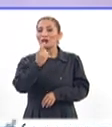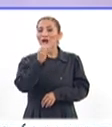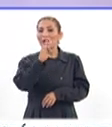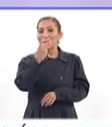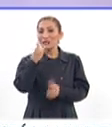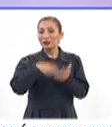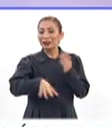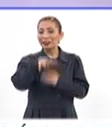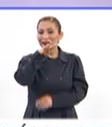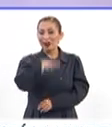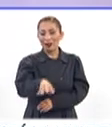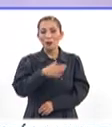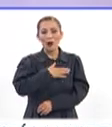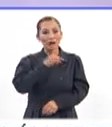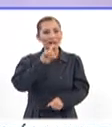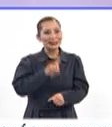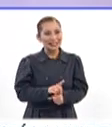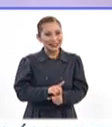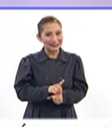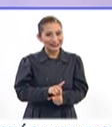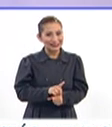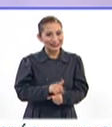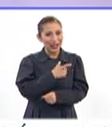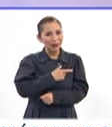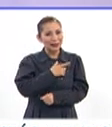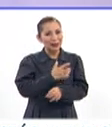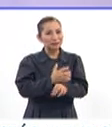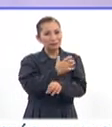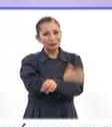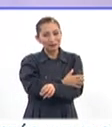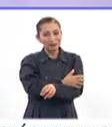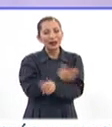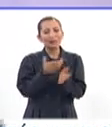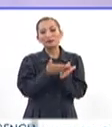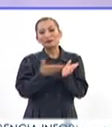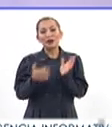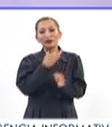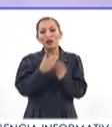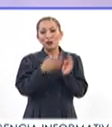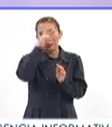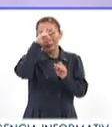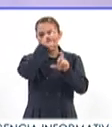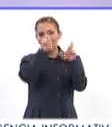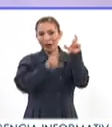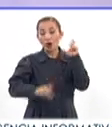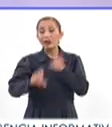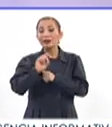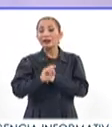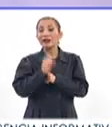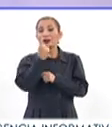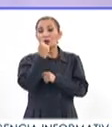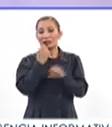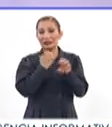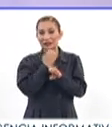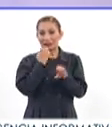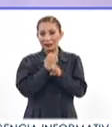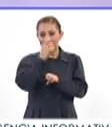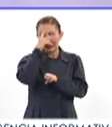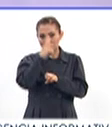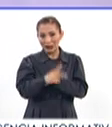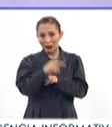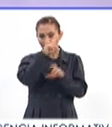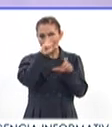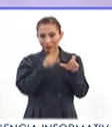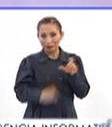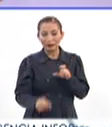del 2019. Muy buenos días. Qué gusto que nos acompaña a lo largo y ancho del país, a los 31 estados de nuestra